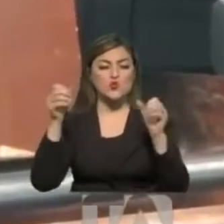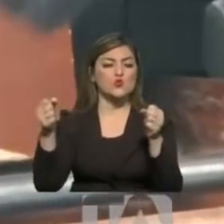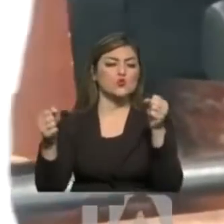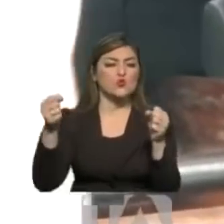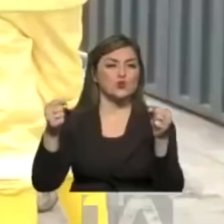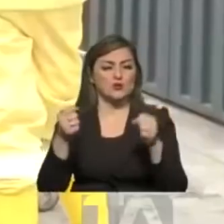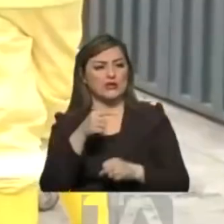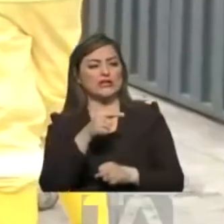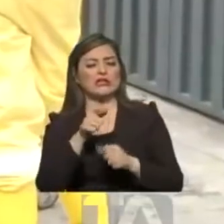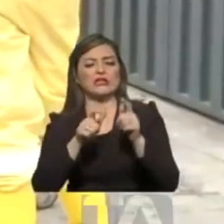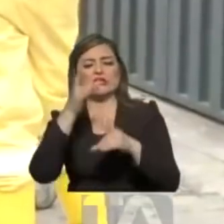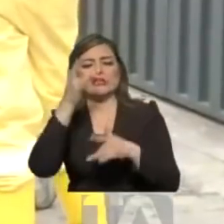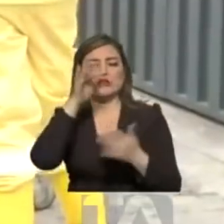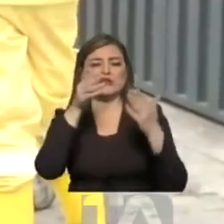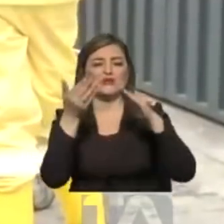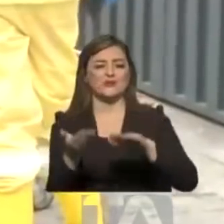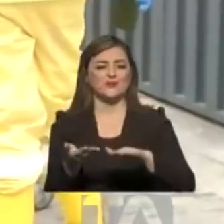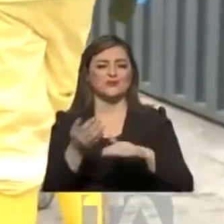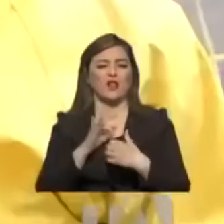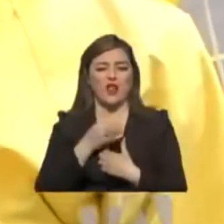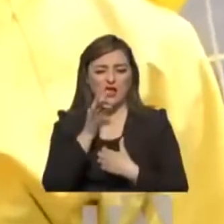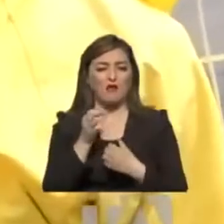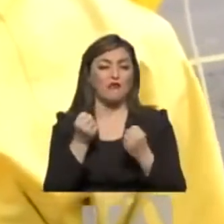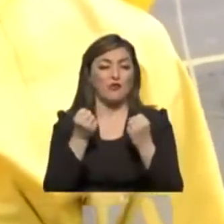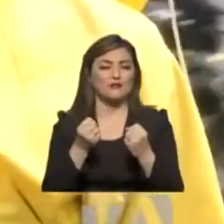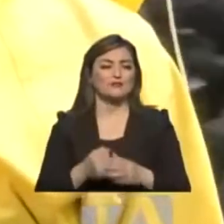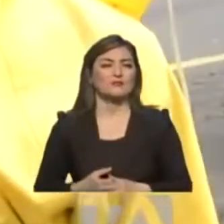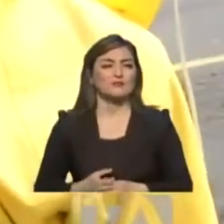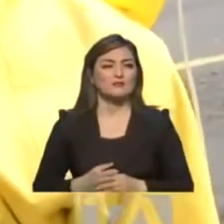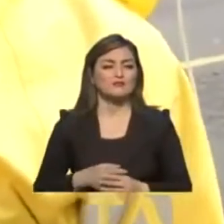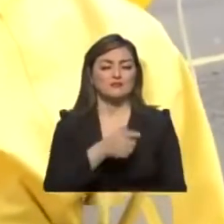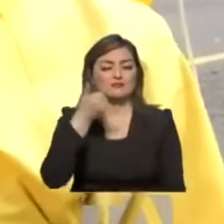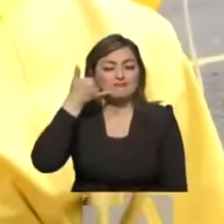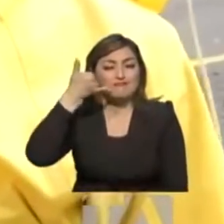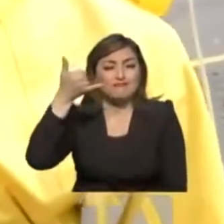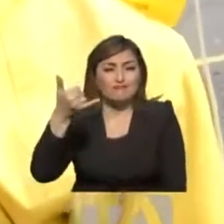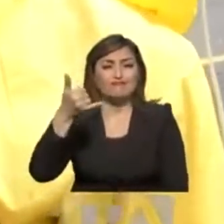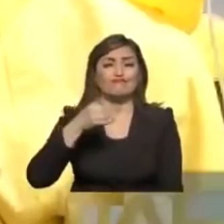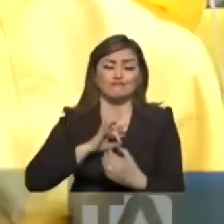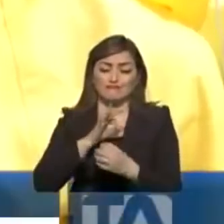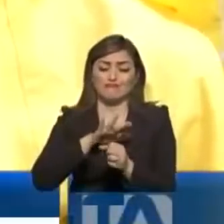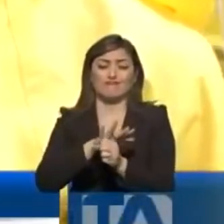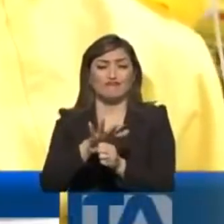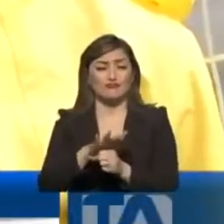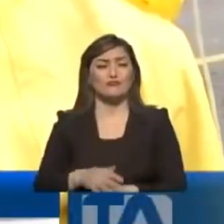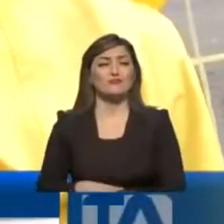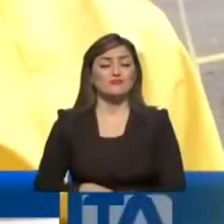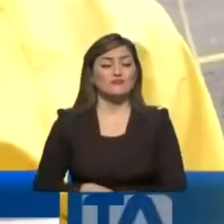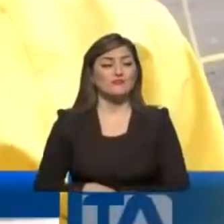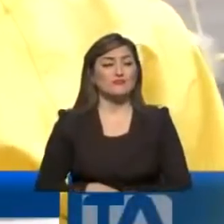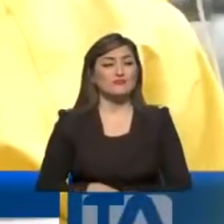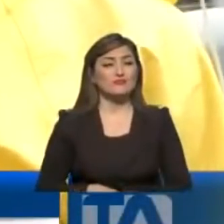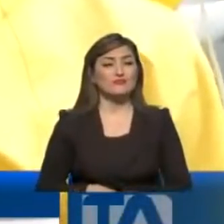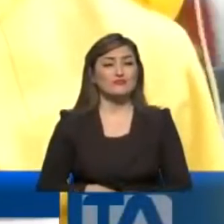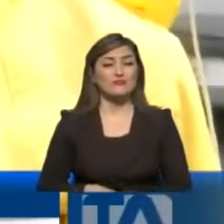luego de padecer con síntomas fuertes de coronavirus. Alertaron al ECO un posible COVID, pero ya en el punto se